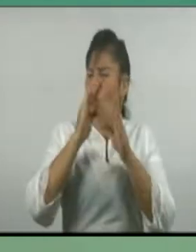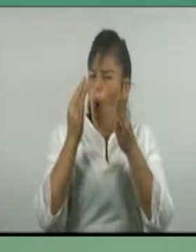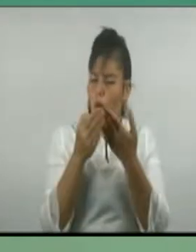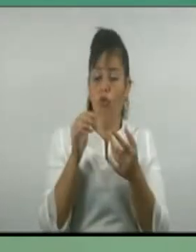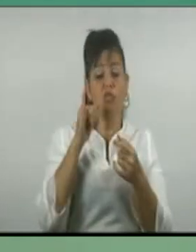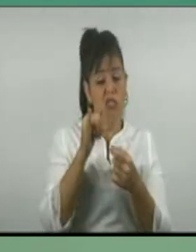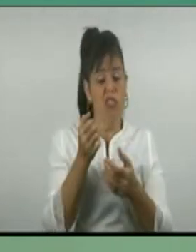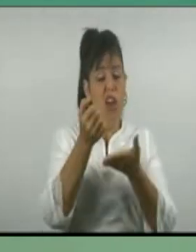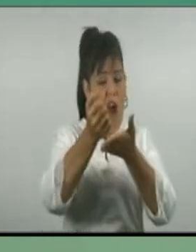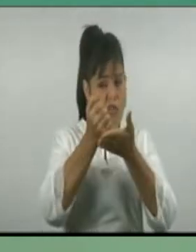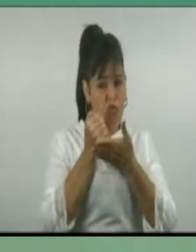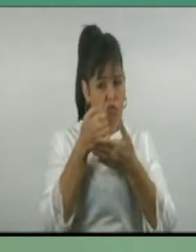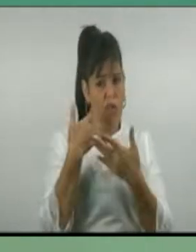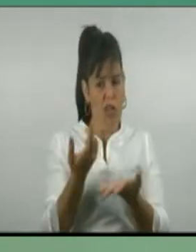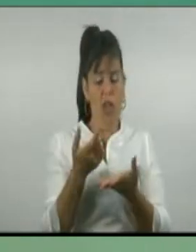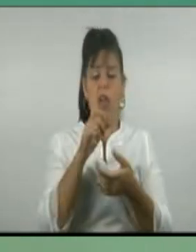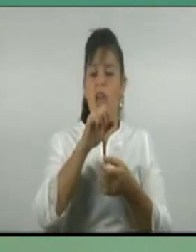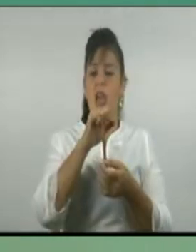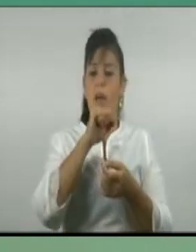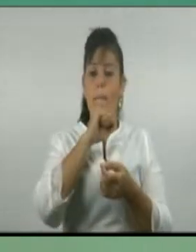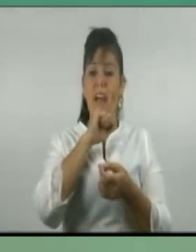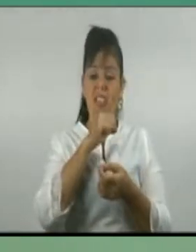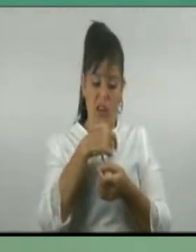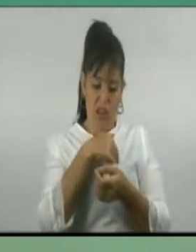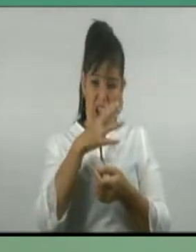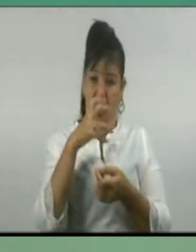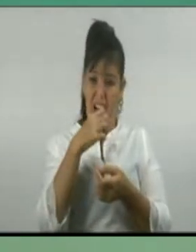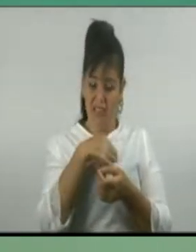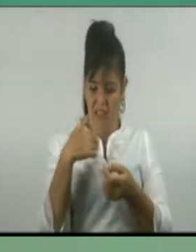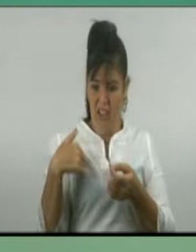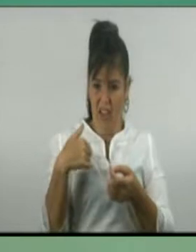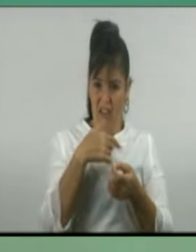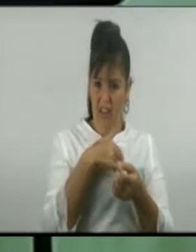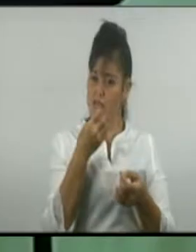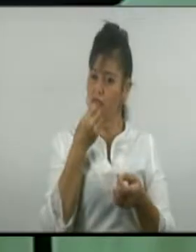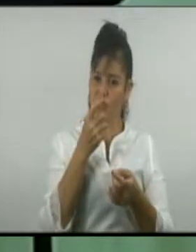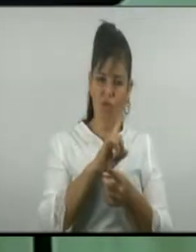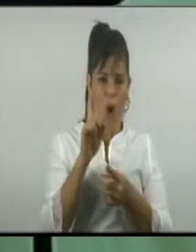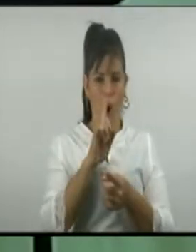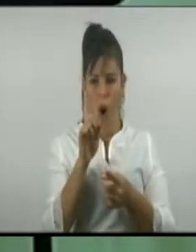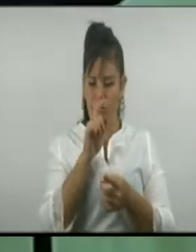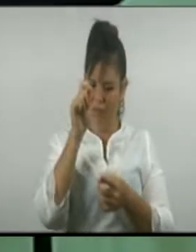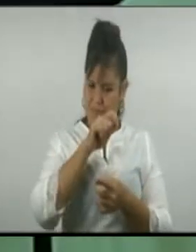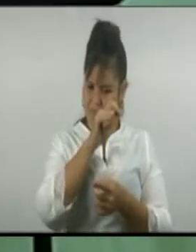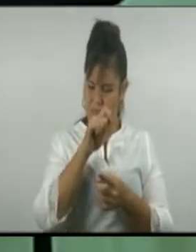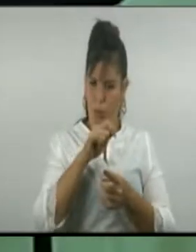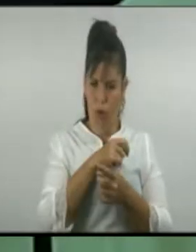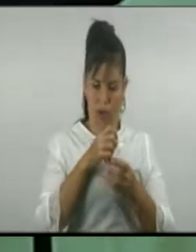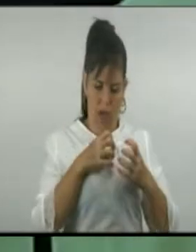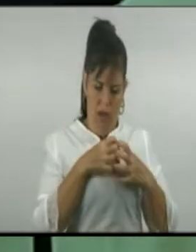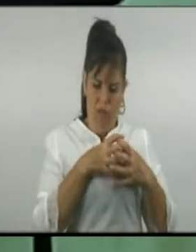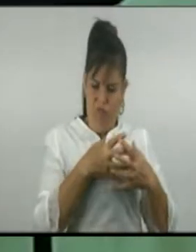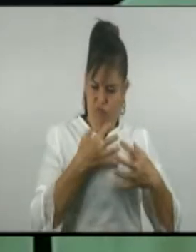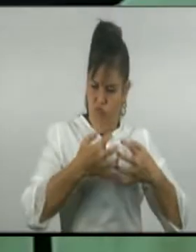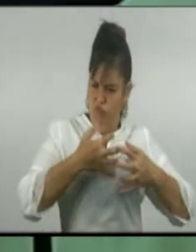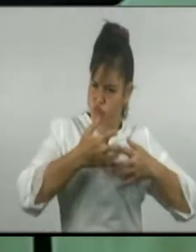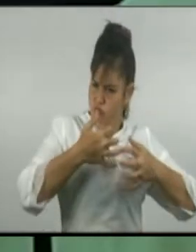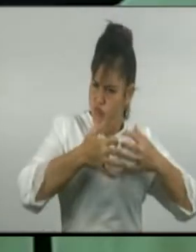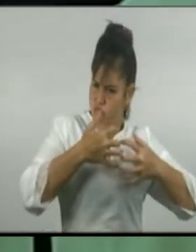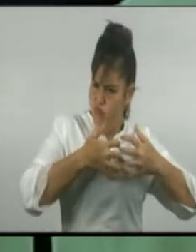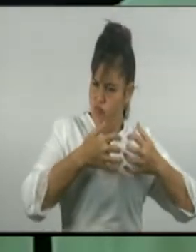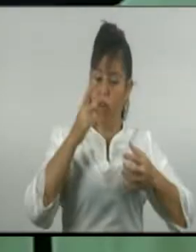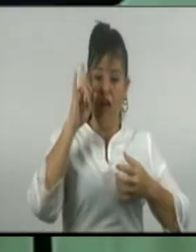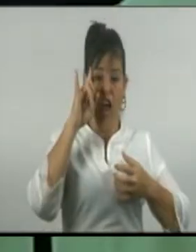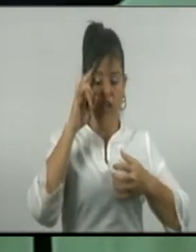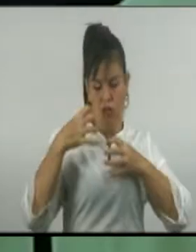en el fortalecimiento evita el cáncer de mama los sangrados se realizan o las hemorragias tienen un menor grado